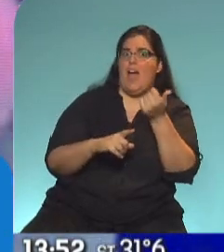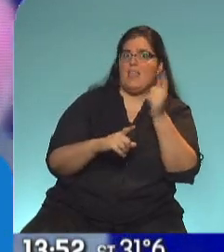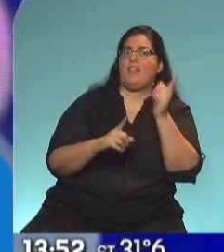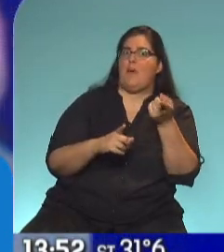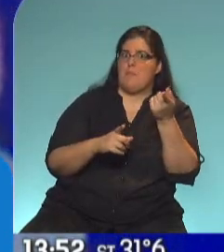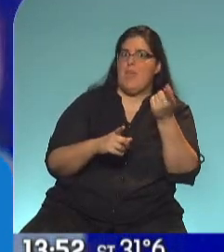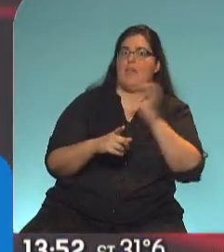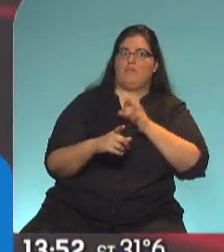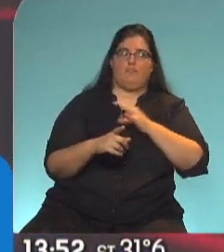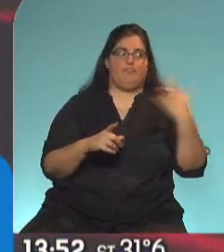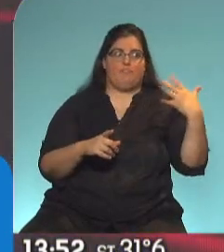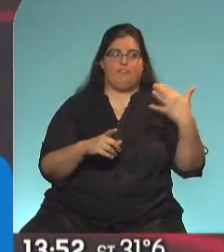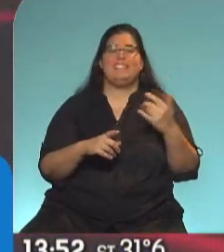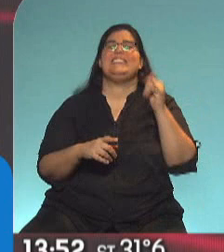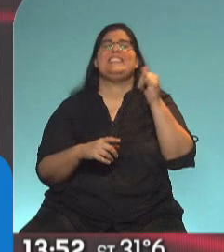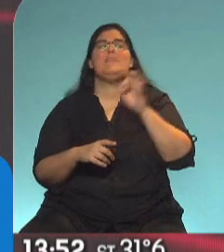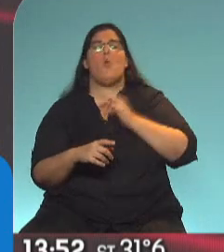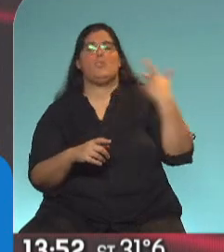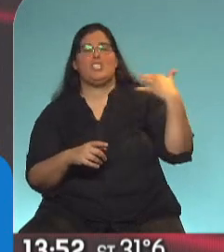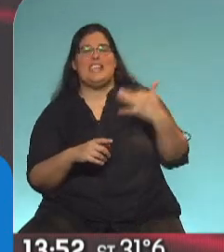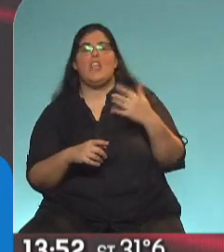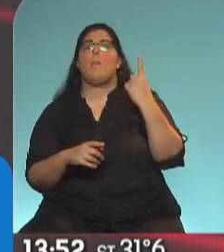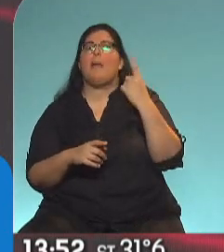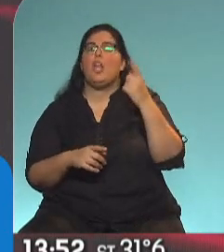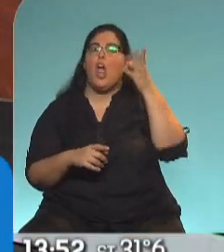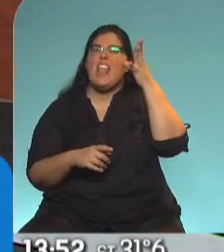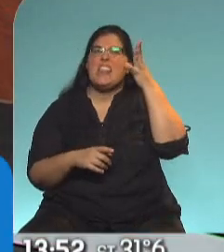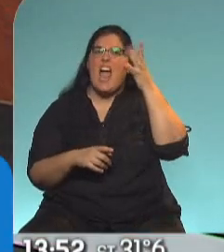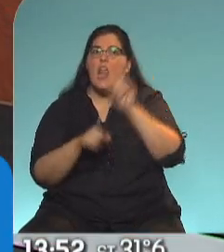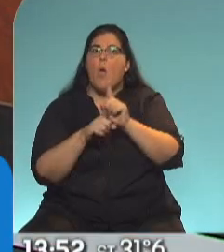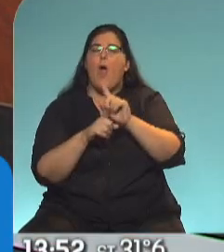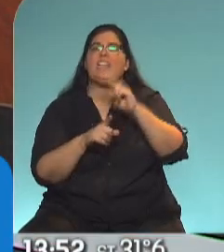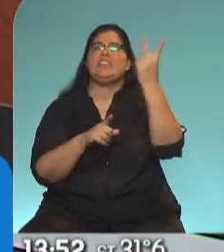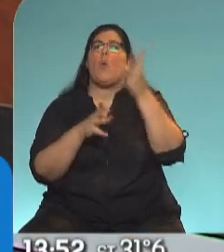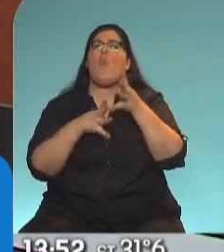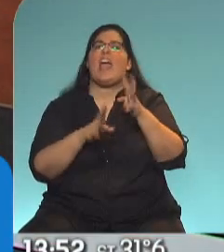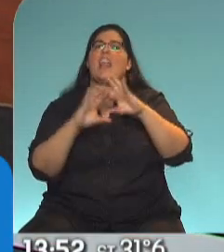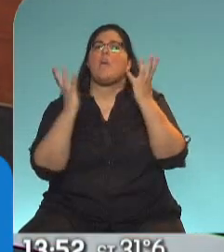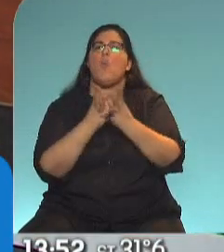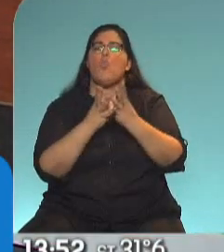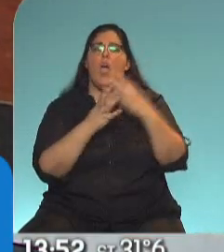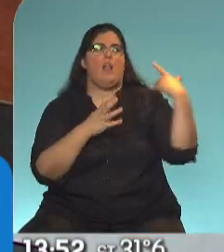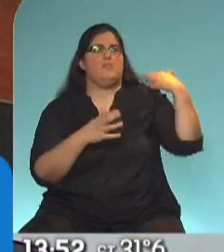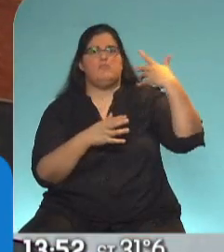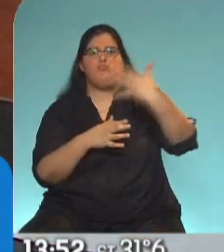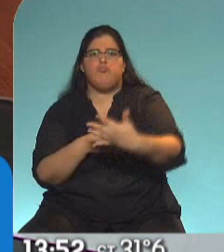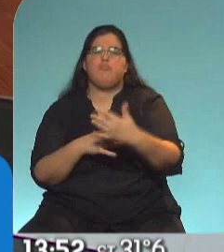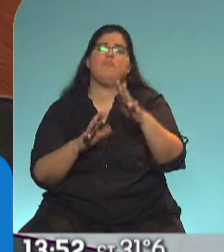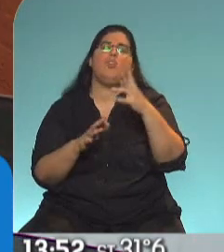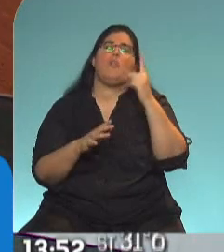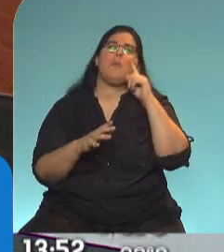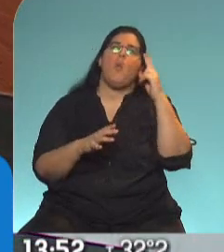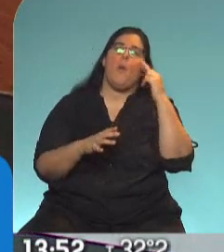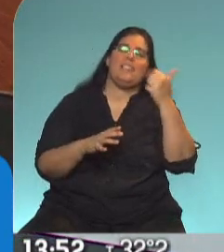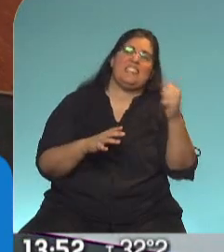los últimos años. Bueno, en los últimos años, pero lo de Italia se viene prácticamente desde el final de la Segunda Guerra Mundial, o desde los años, mejor dicho, de los años 60-70, que